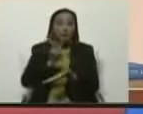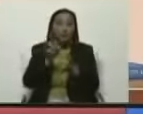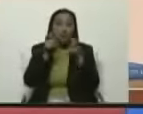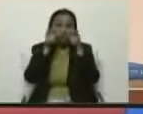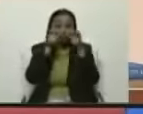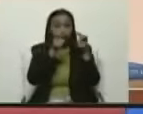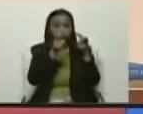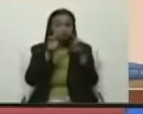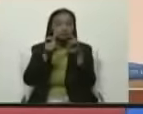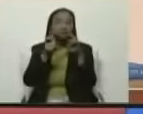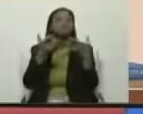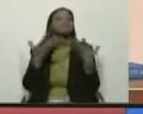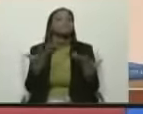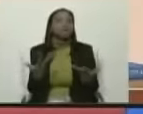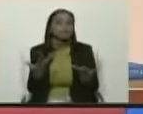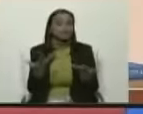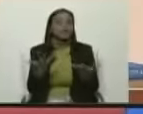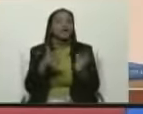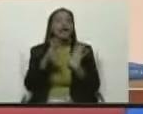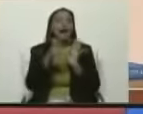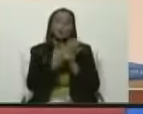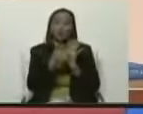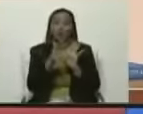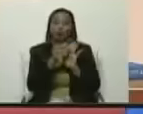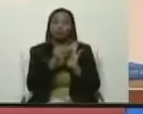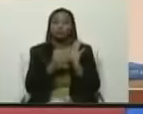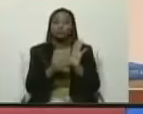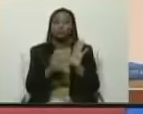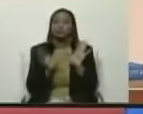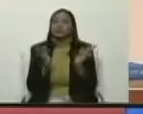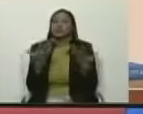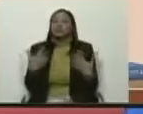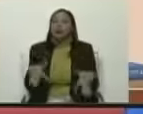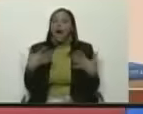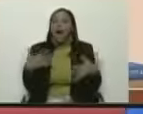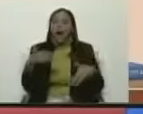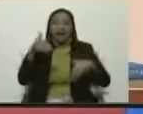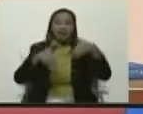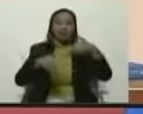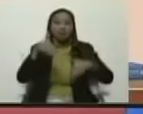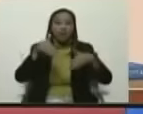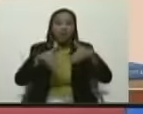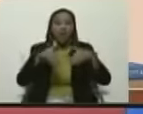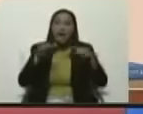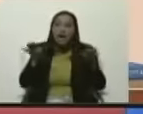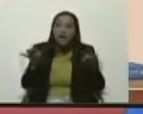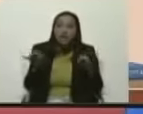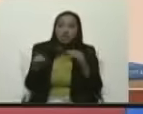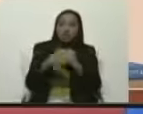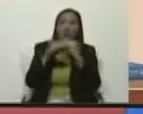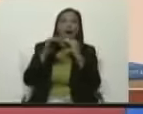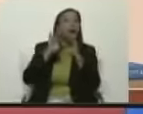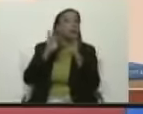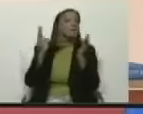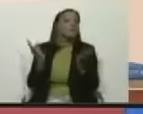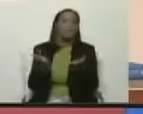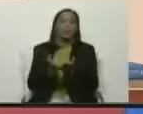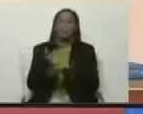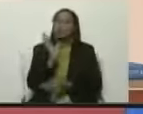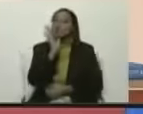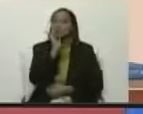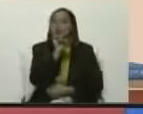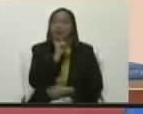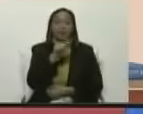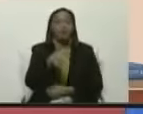97 países hasta ahora, y la cuenta, no hay elección en el mundo a la cual asistan tantos países